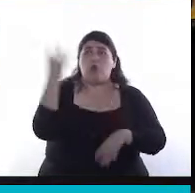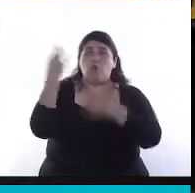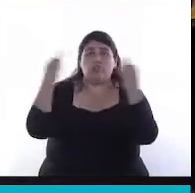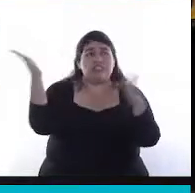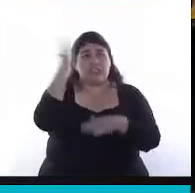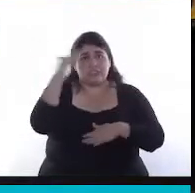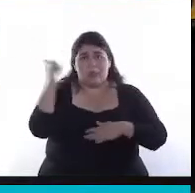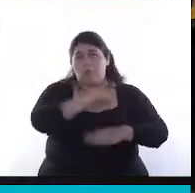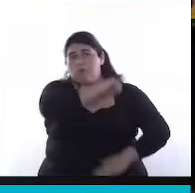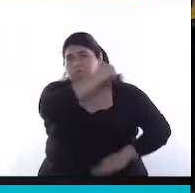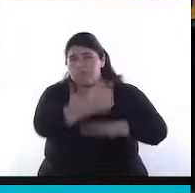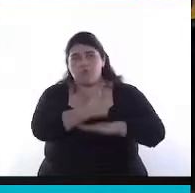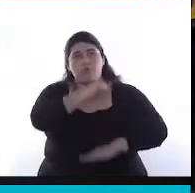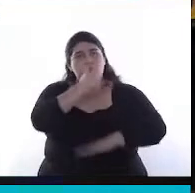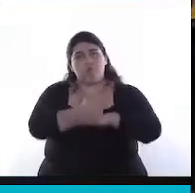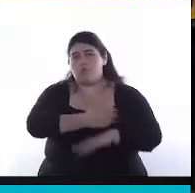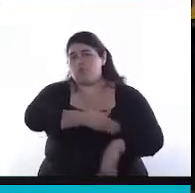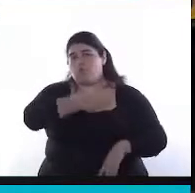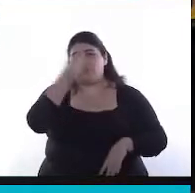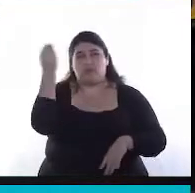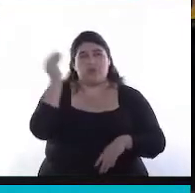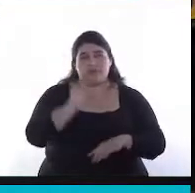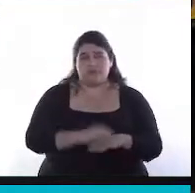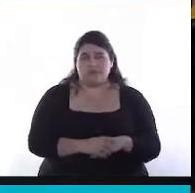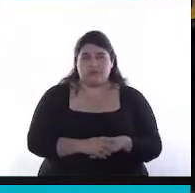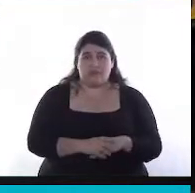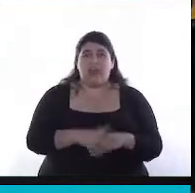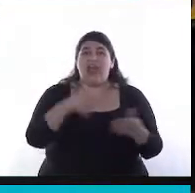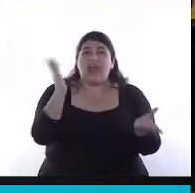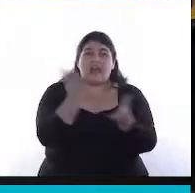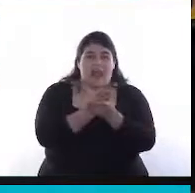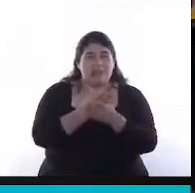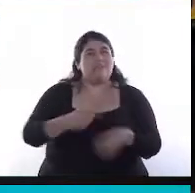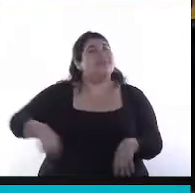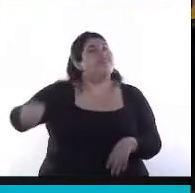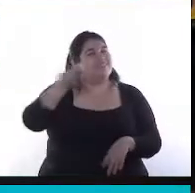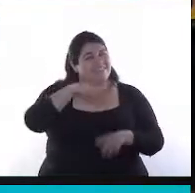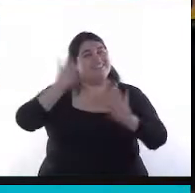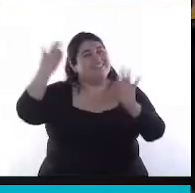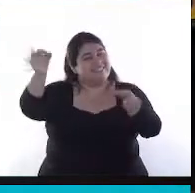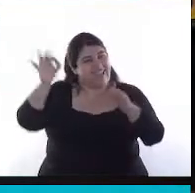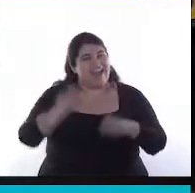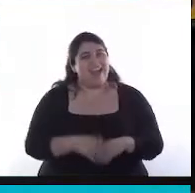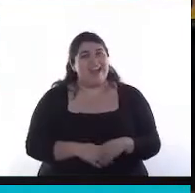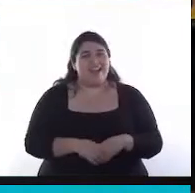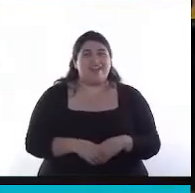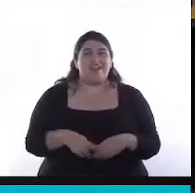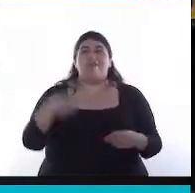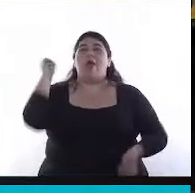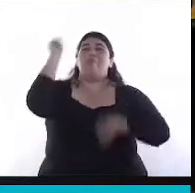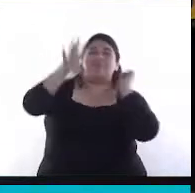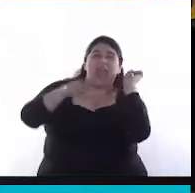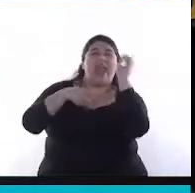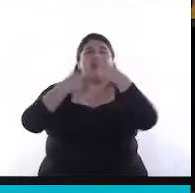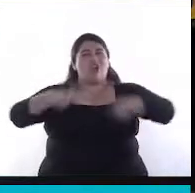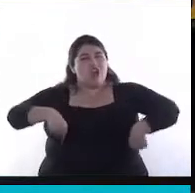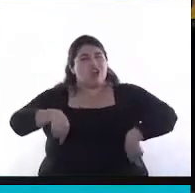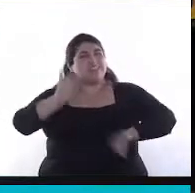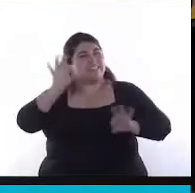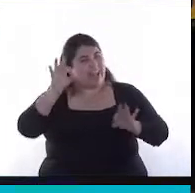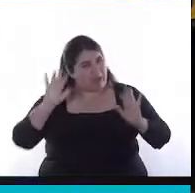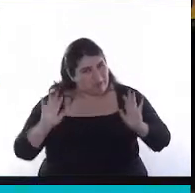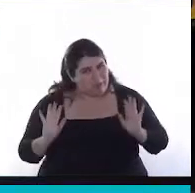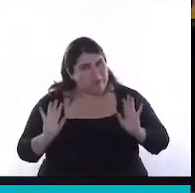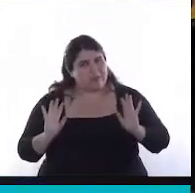pidió una causa que todos saben que acá no tiró piedras ni nada actitud saben que es